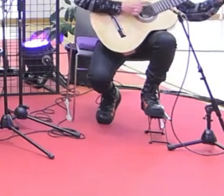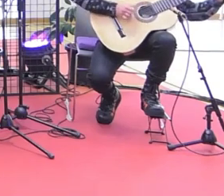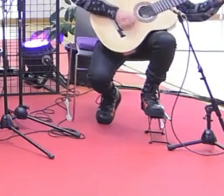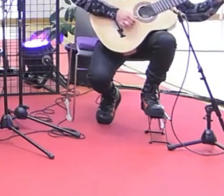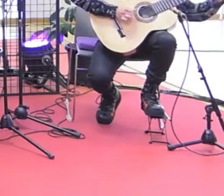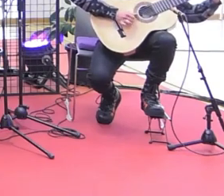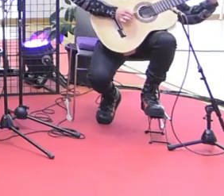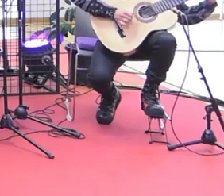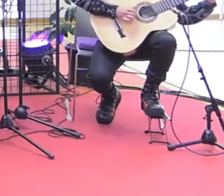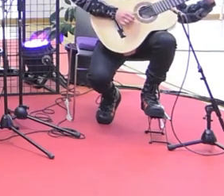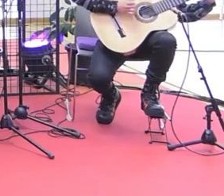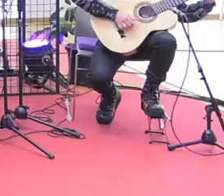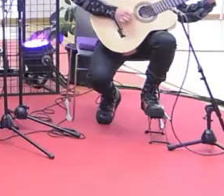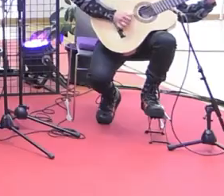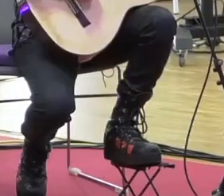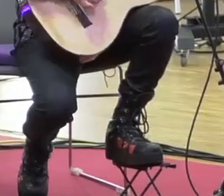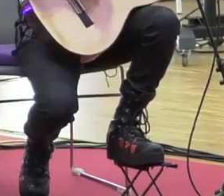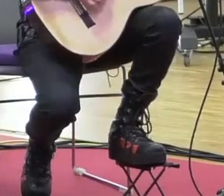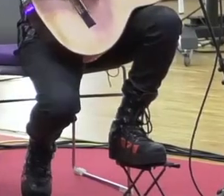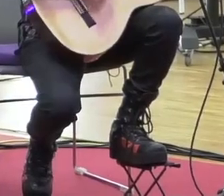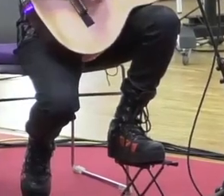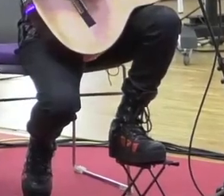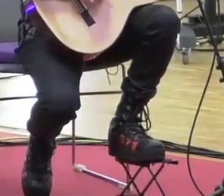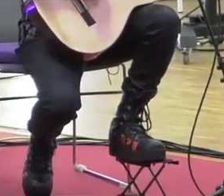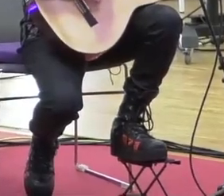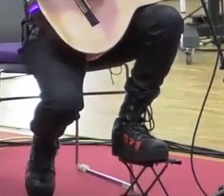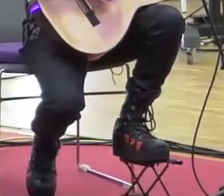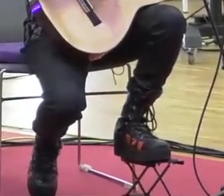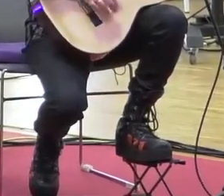si caminas severamente